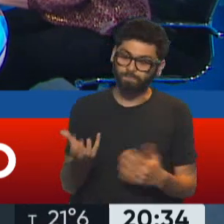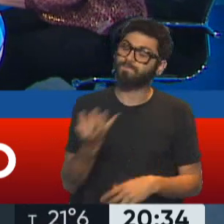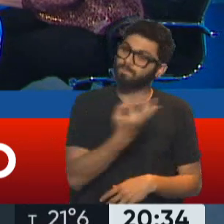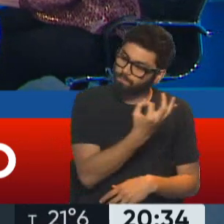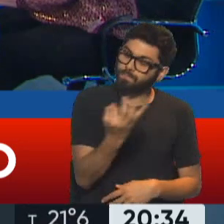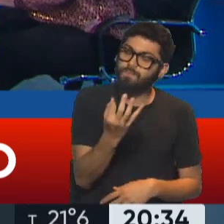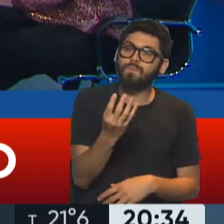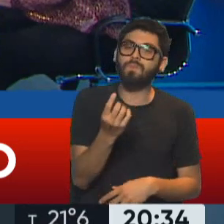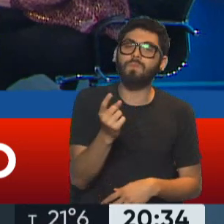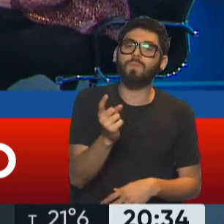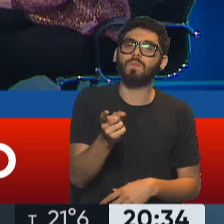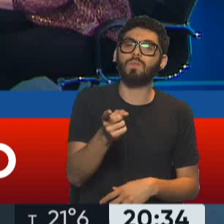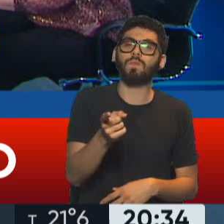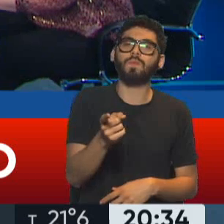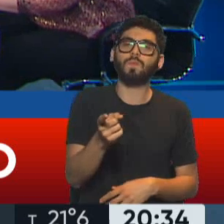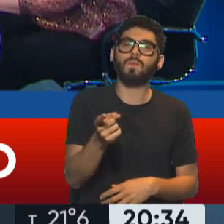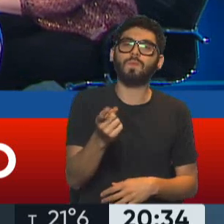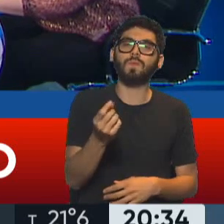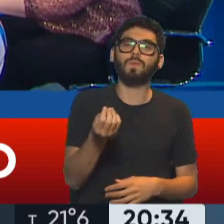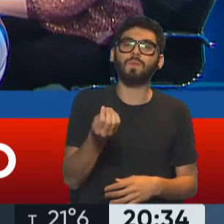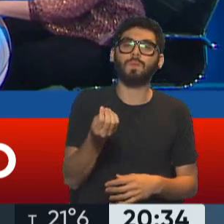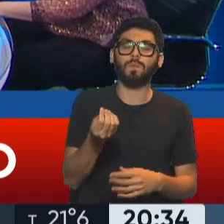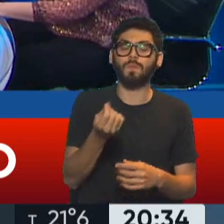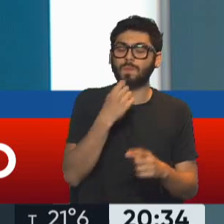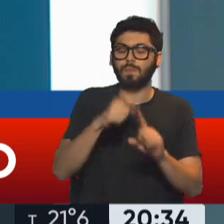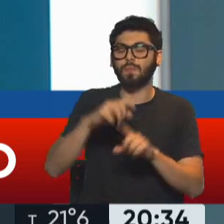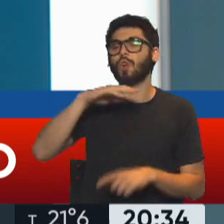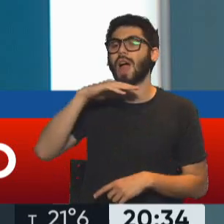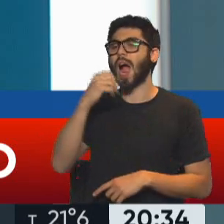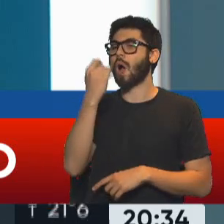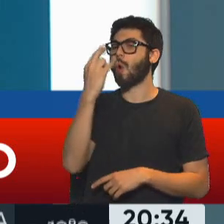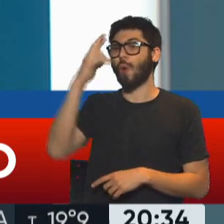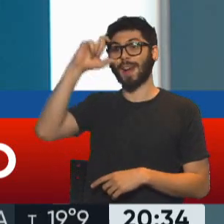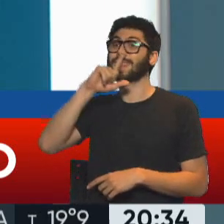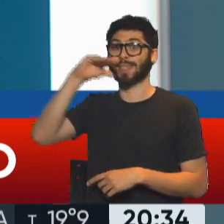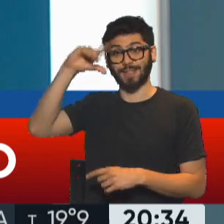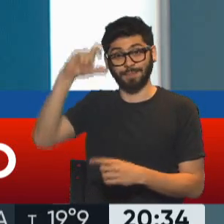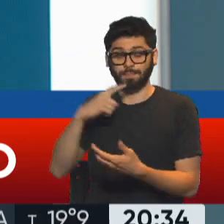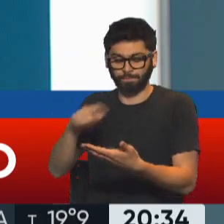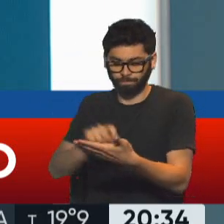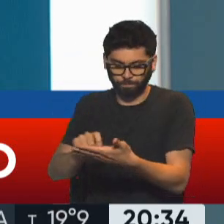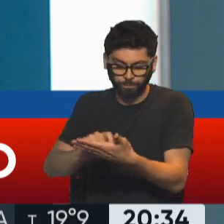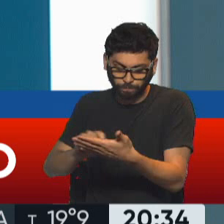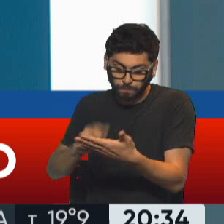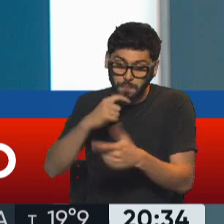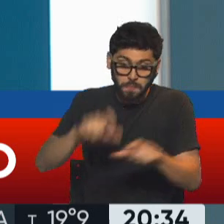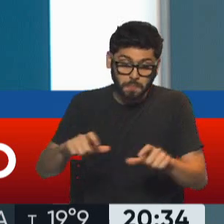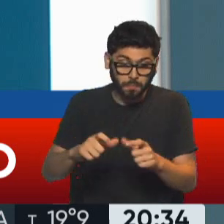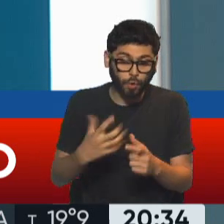¿por qué gente que, como decía Jauretche, son propietarios de la tierra de una